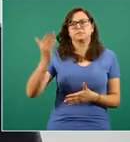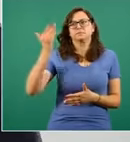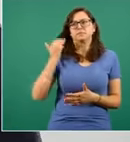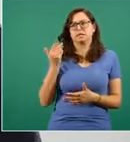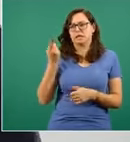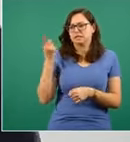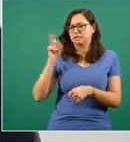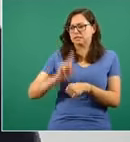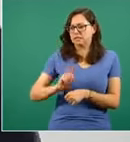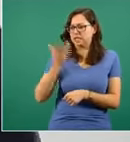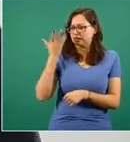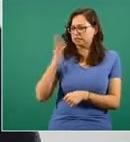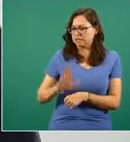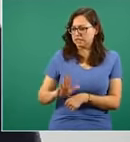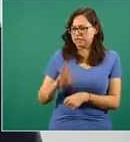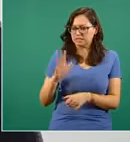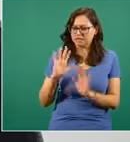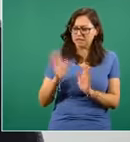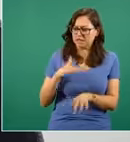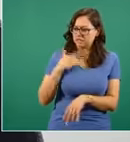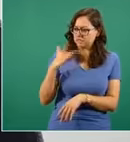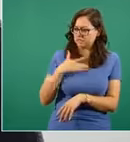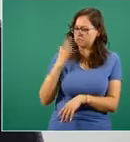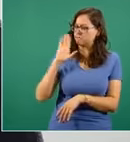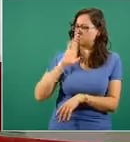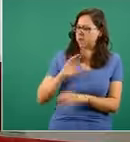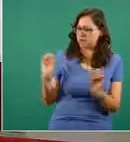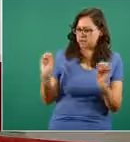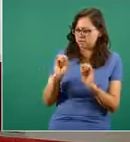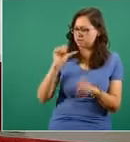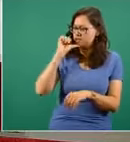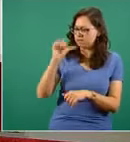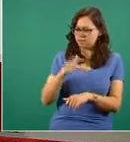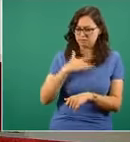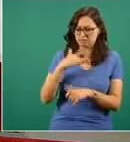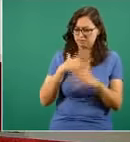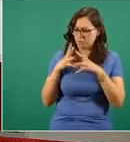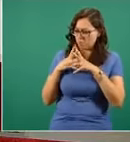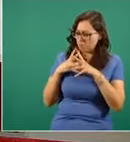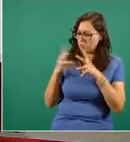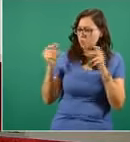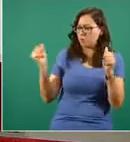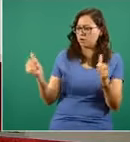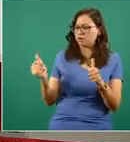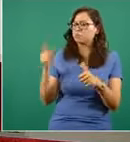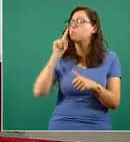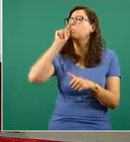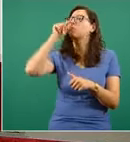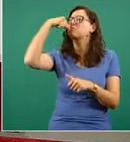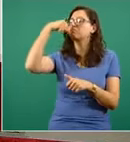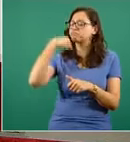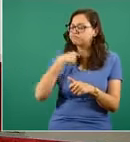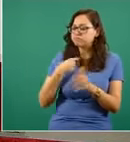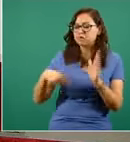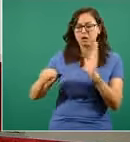desde el día que él ya no presentaba sintomatología, pero era importante un proceso de seguimiento clínico para ver que él